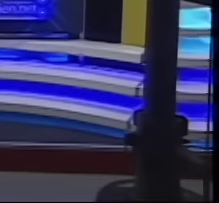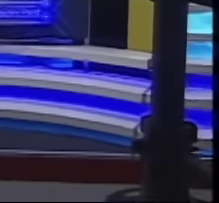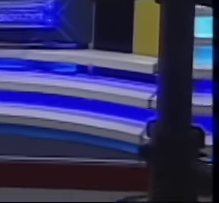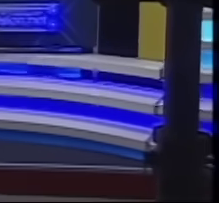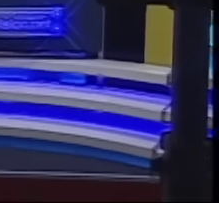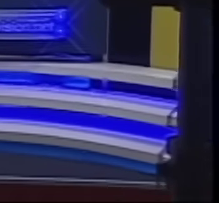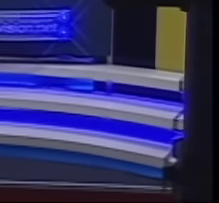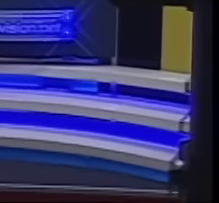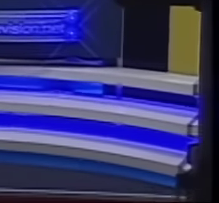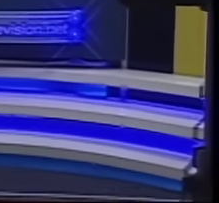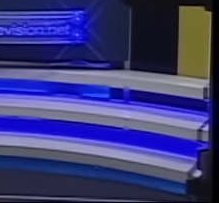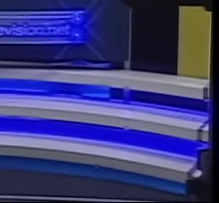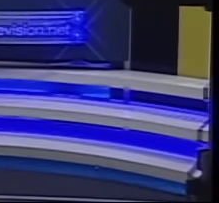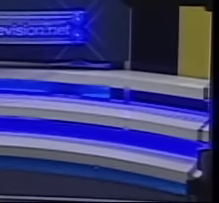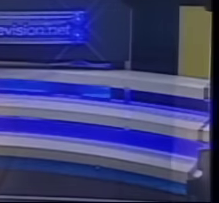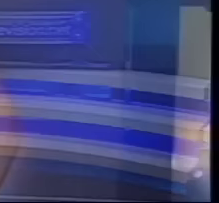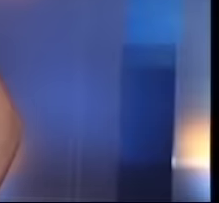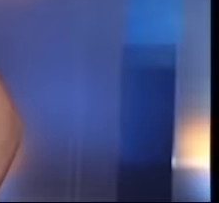minutos